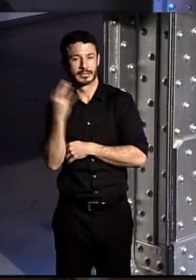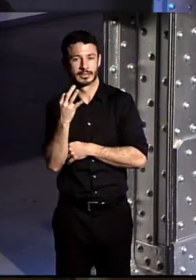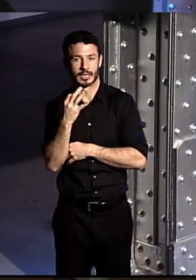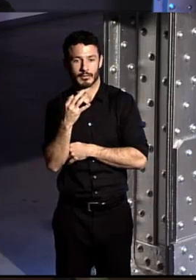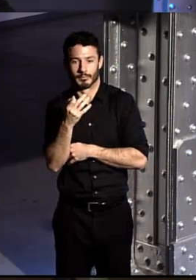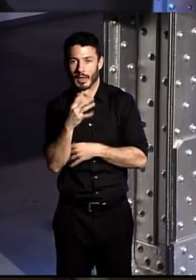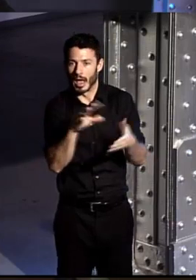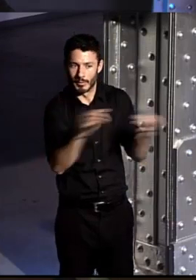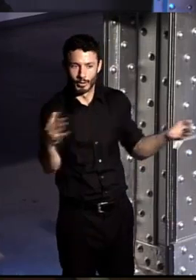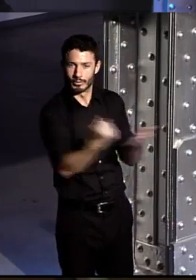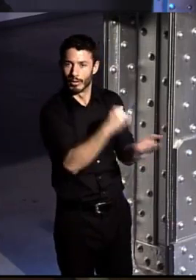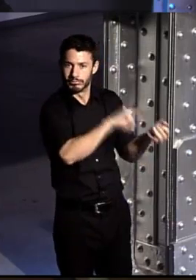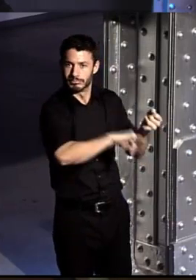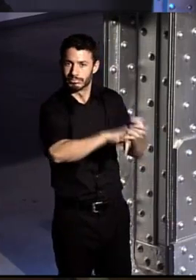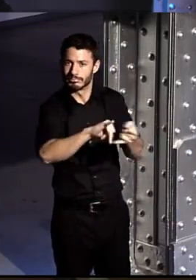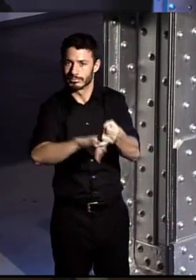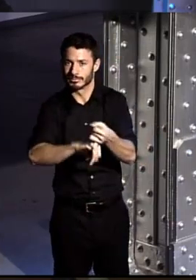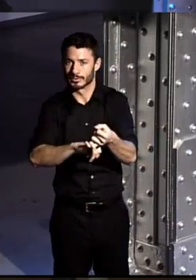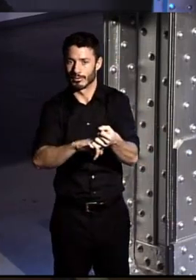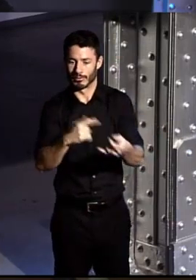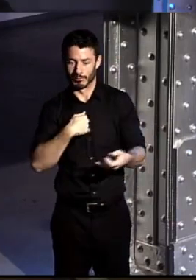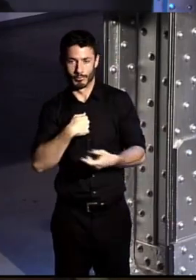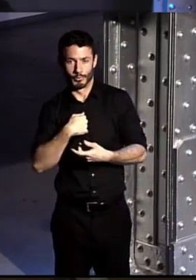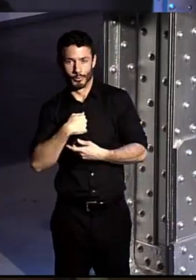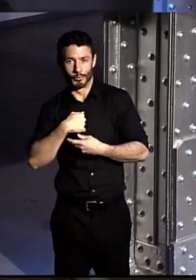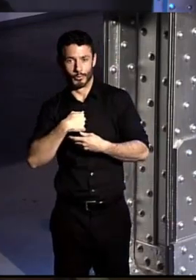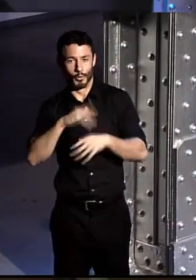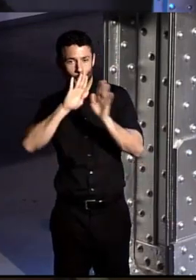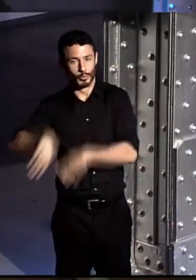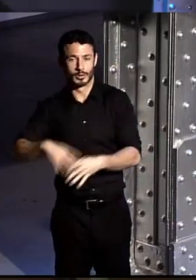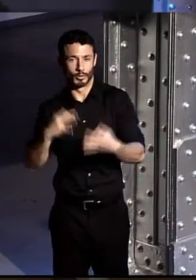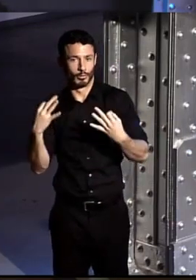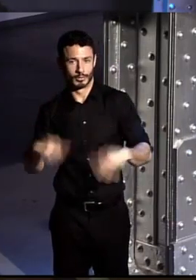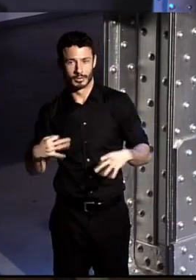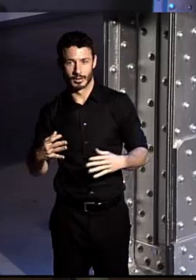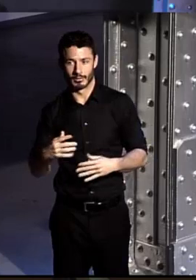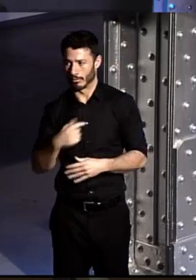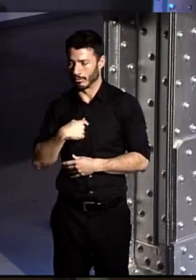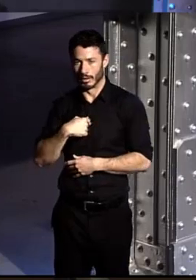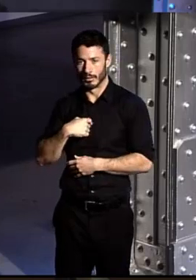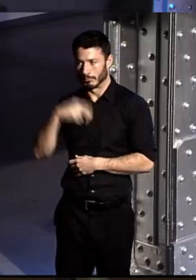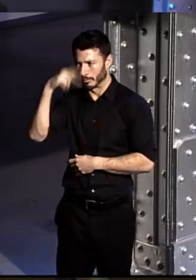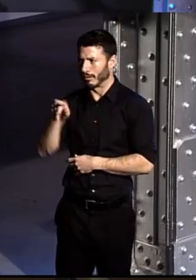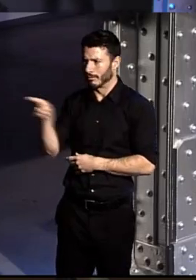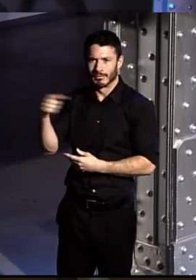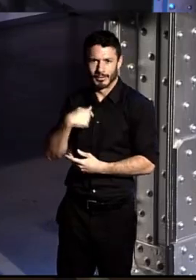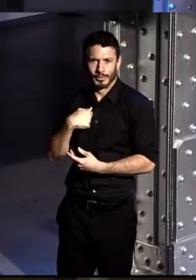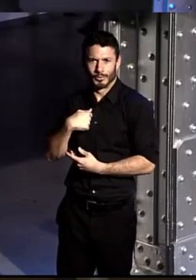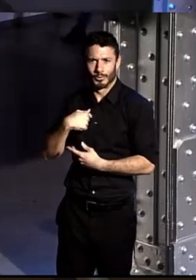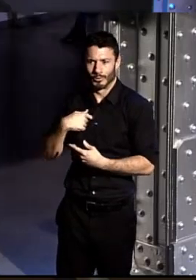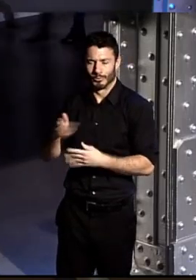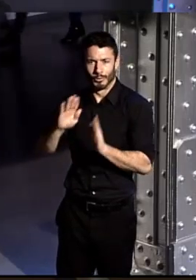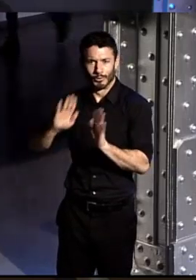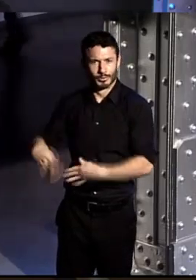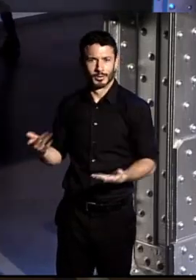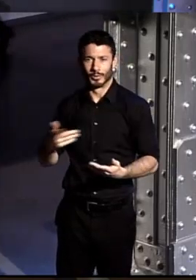están casando todos los amigos. Y que él es el último. Se lo dice a su padre, dice, es que soy el último, es que todos los demás ya se